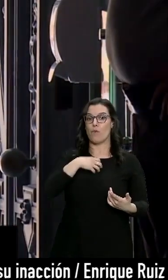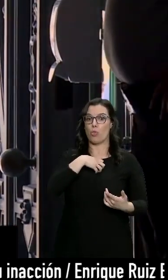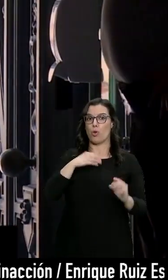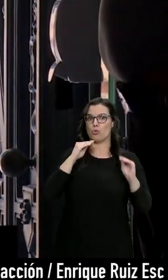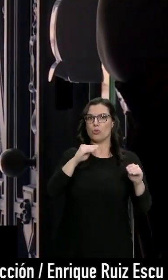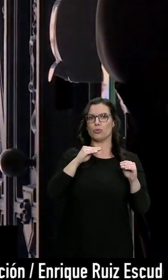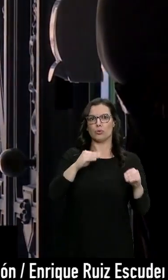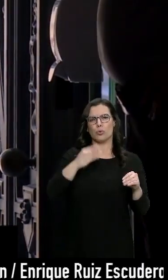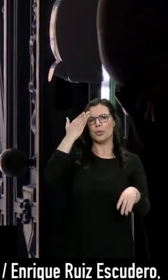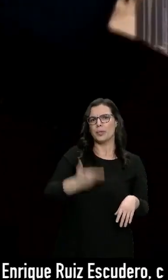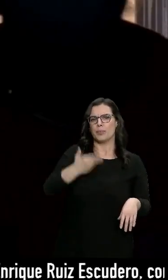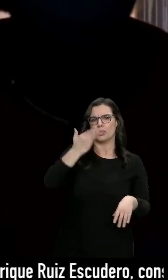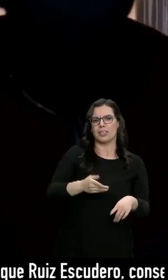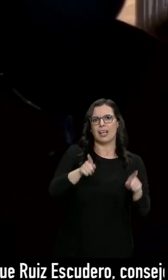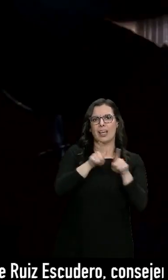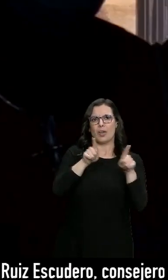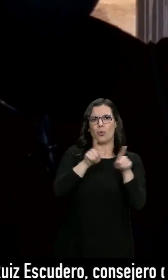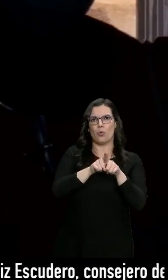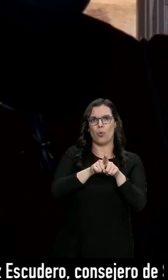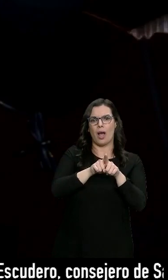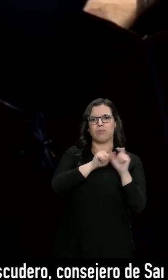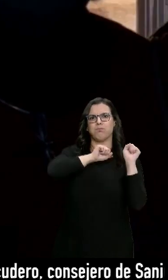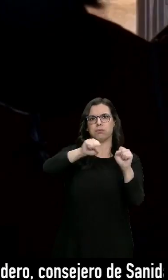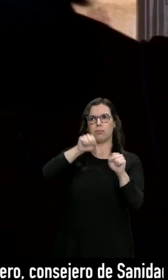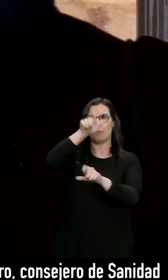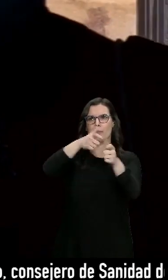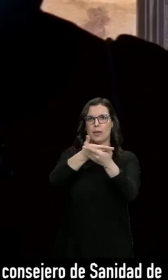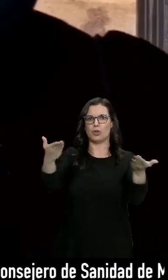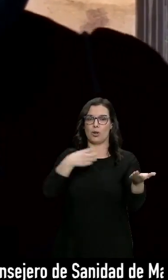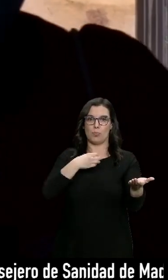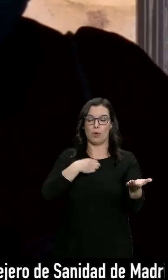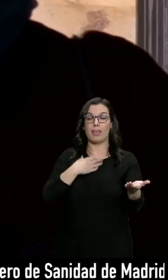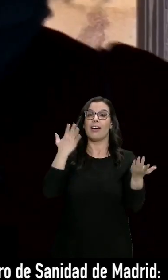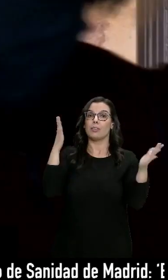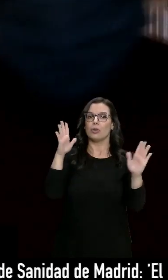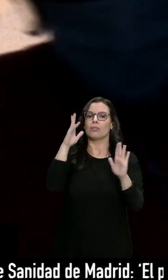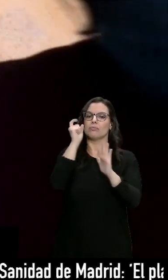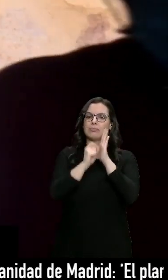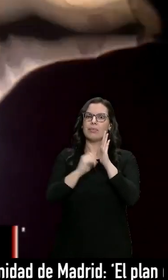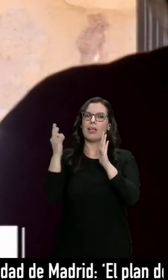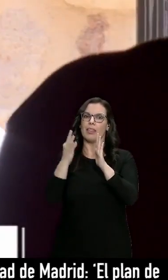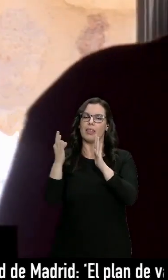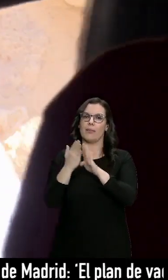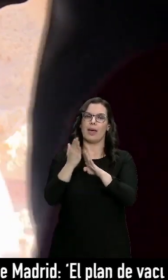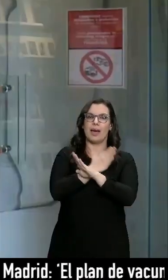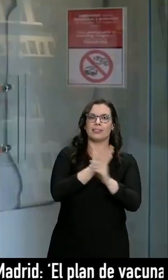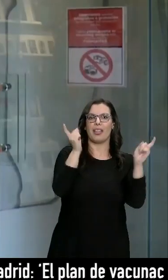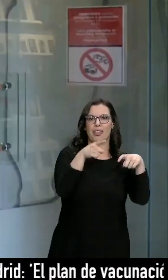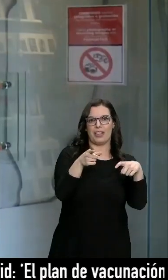se puede privar a la ciudadanía de ella. Se tiene que hacer con cita previa para facilitar los posibles rastreos.